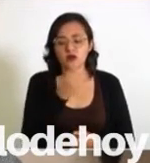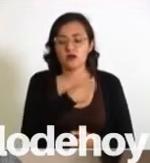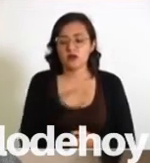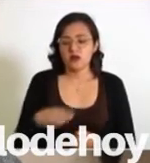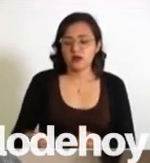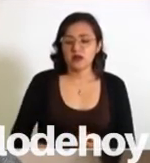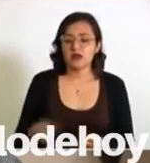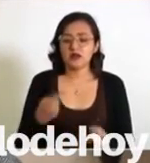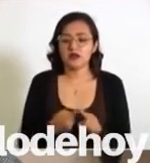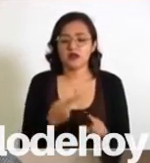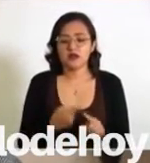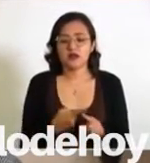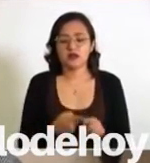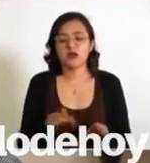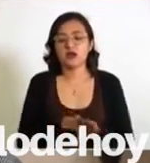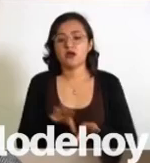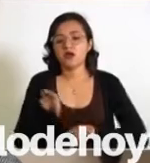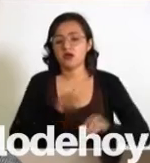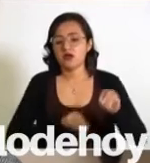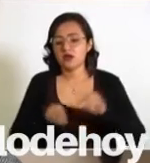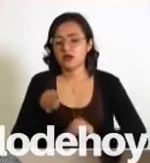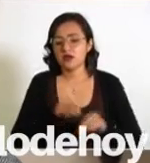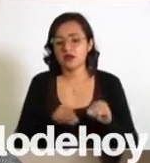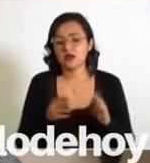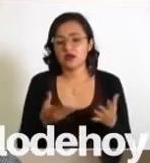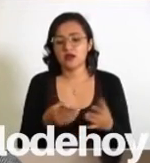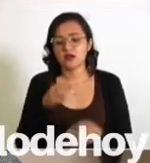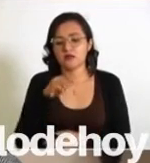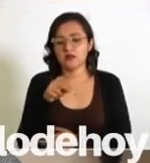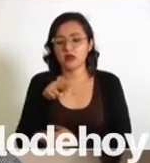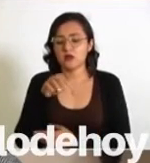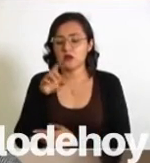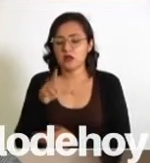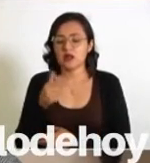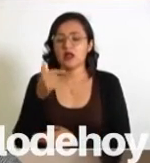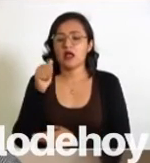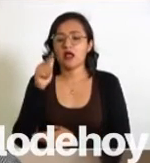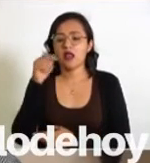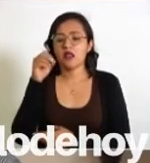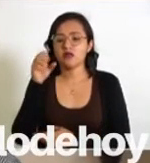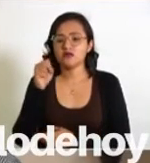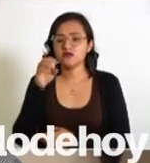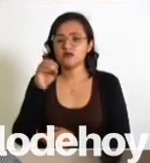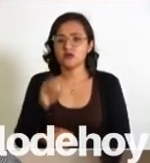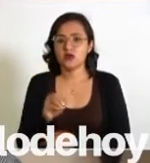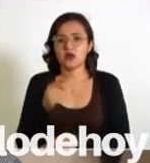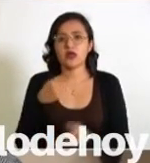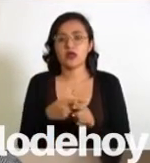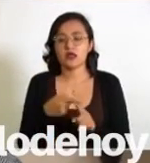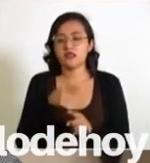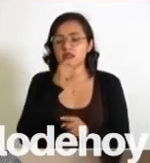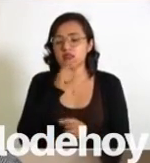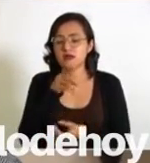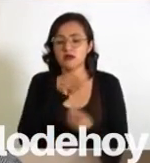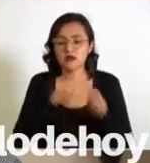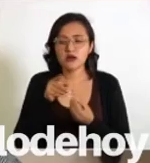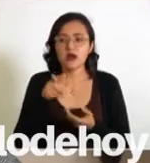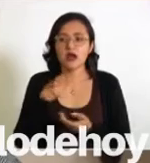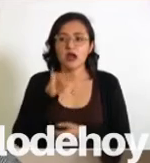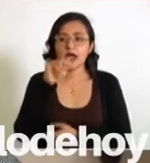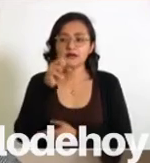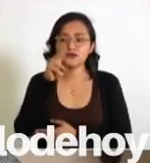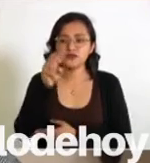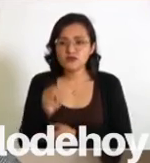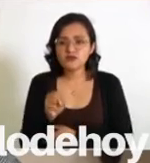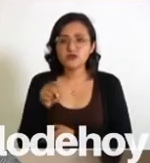la que la manejaba manuel alonso ni la estatal que la manejaba este jesús morales